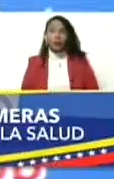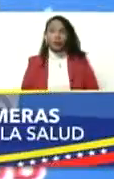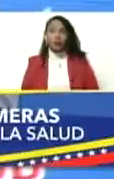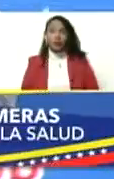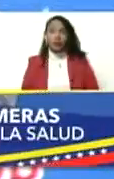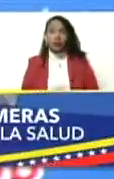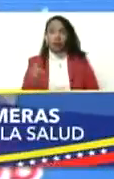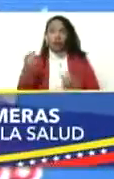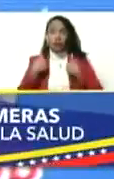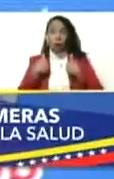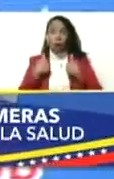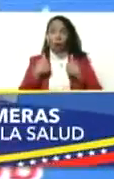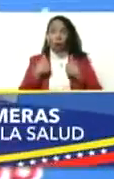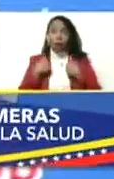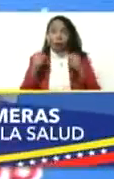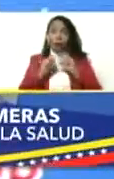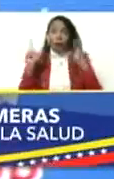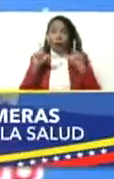electrizado.